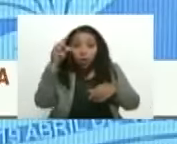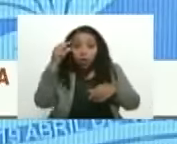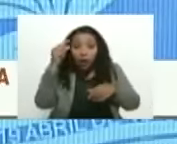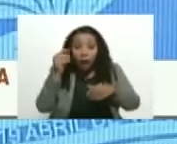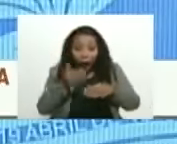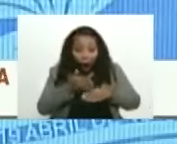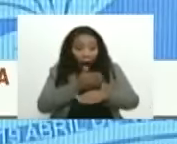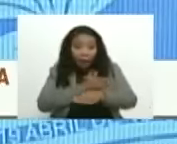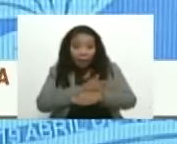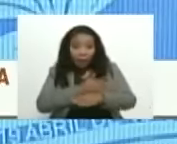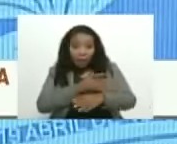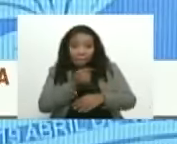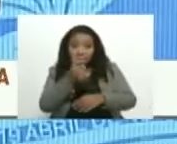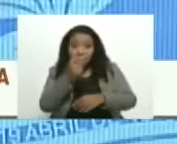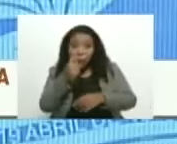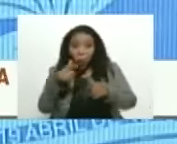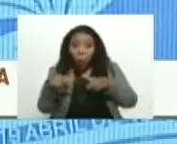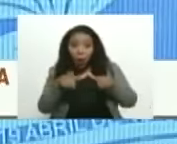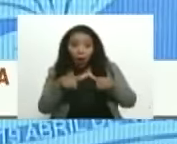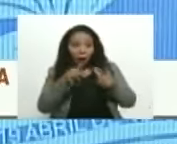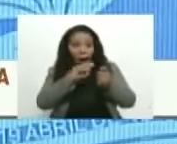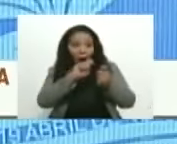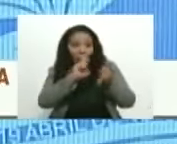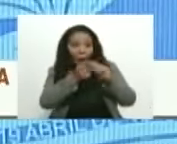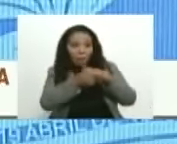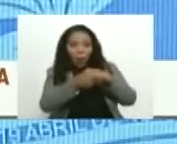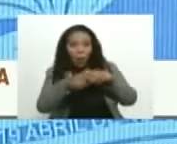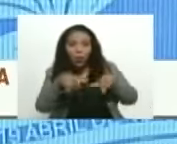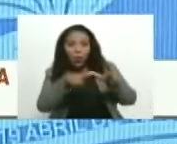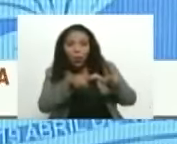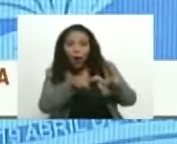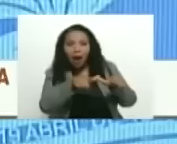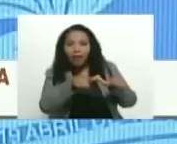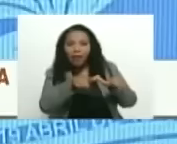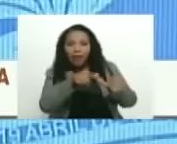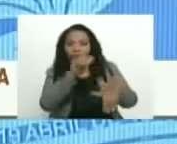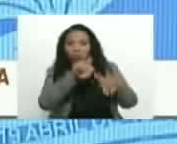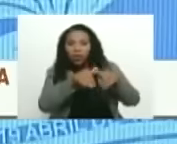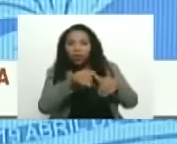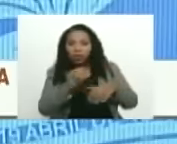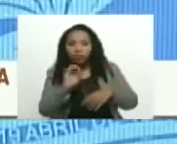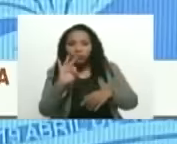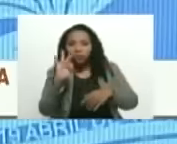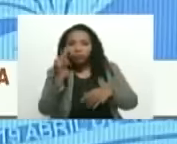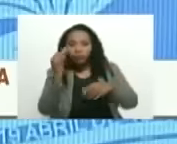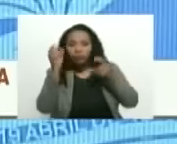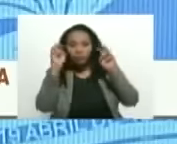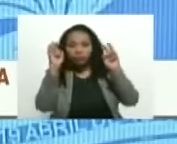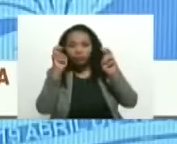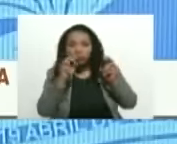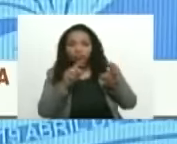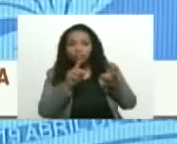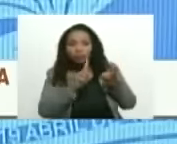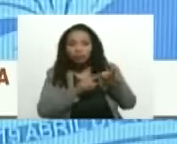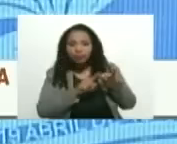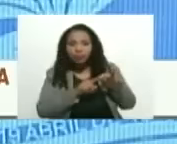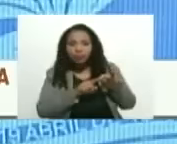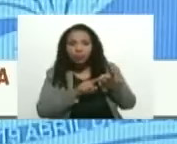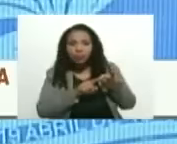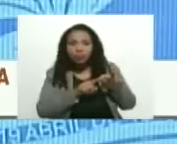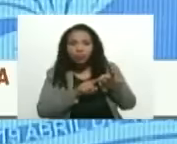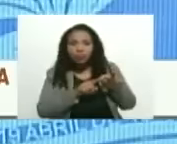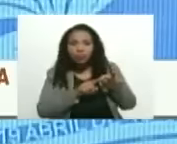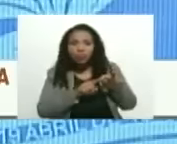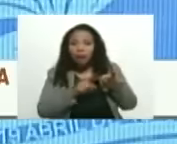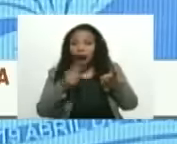pudieron saber dónde votaban le cambiaron el centro de votación. La tercera cosa es que había quien sí